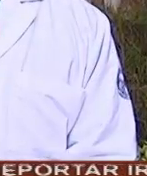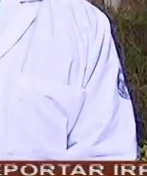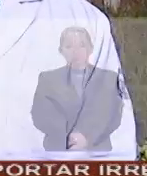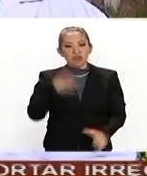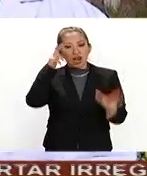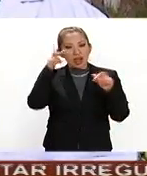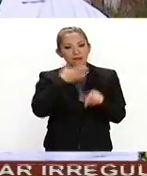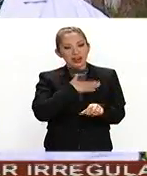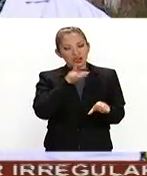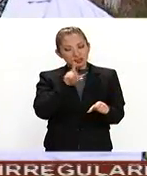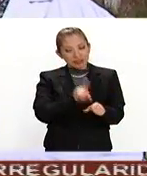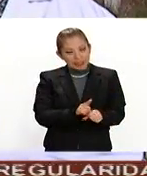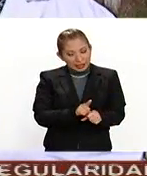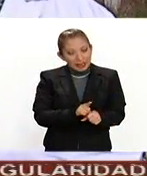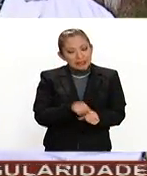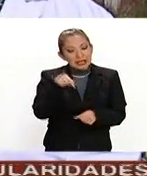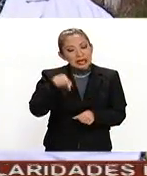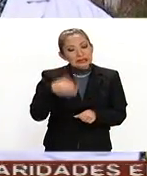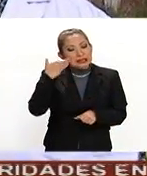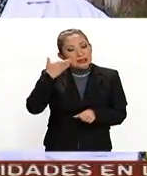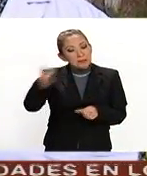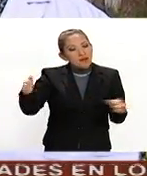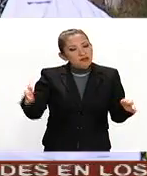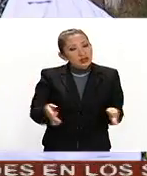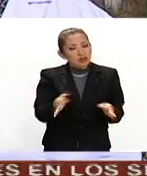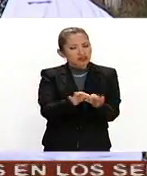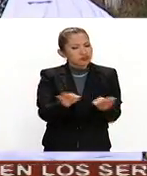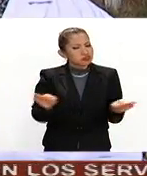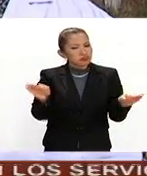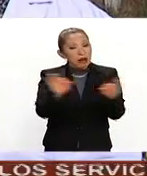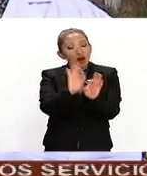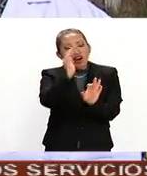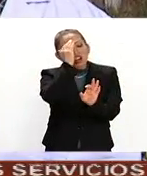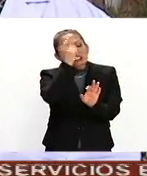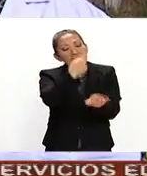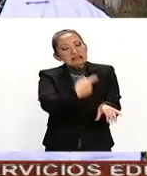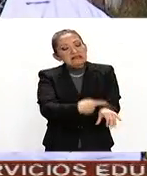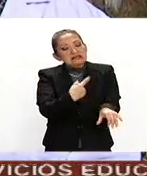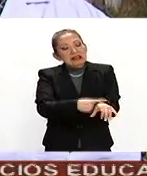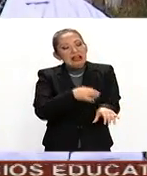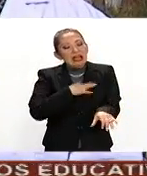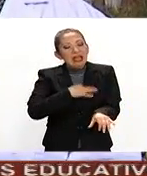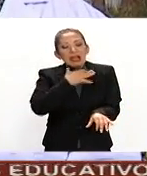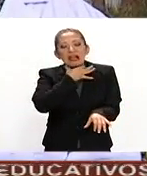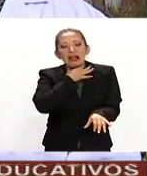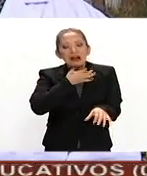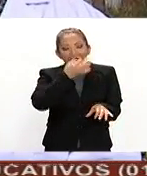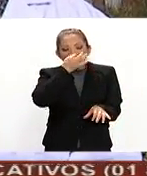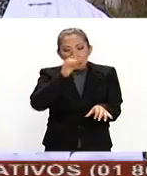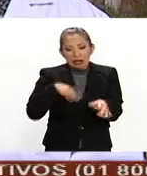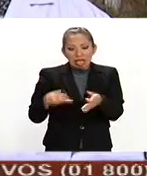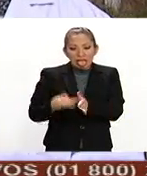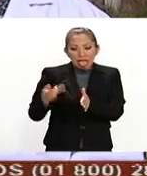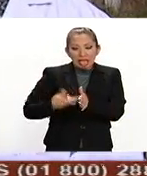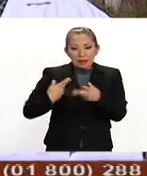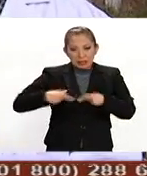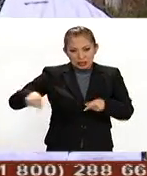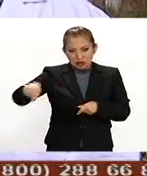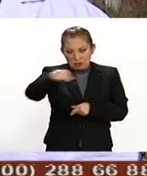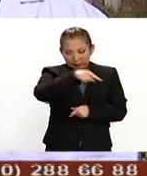¿Qué tal? Buenos días. En esta época invernal es muy importante conocer las infecciones respiratorias que afectan más comúnmente a la